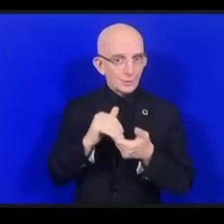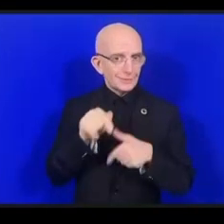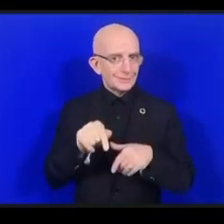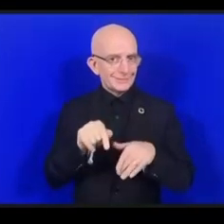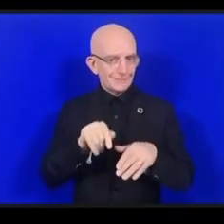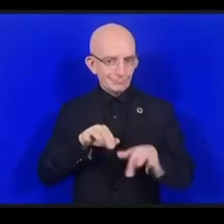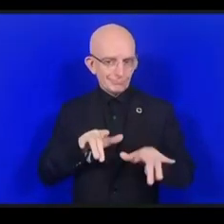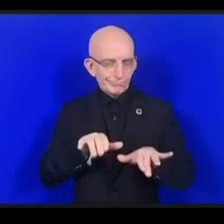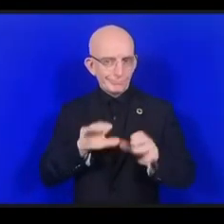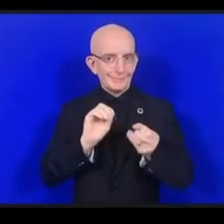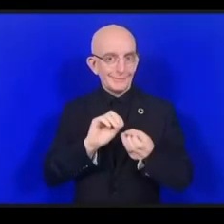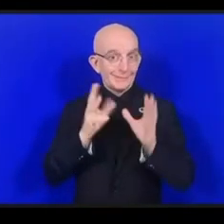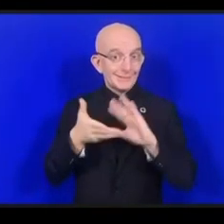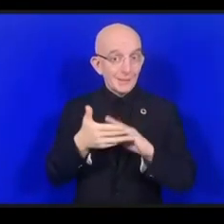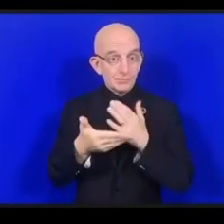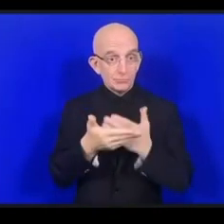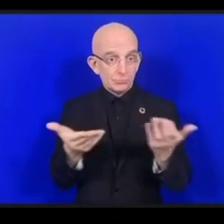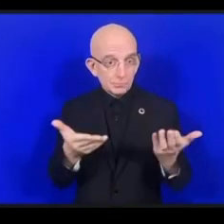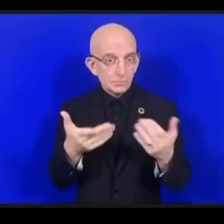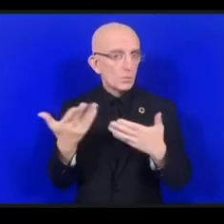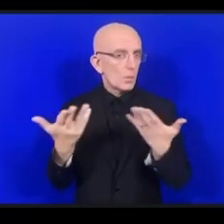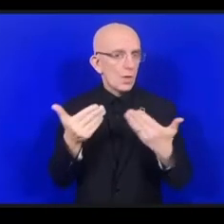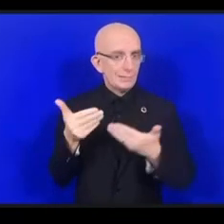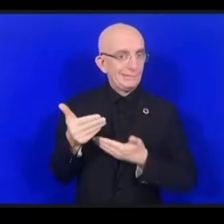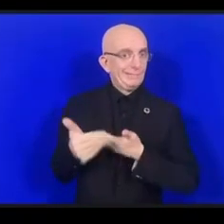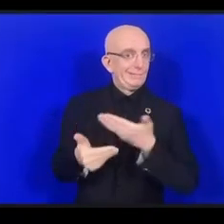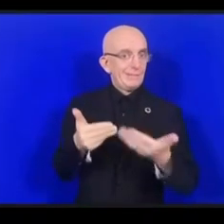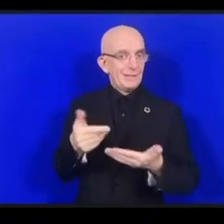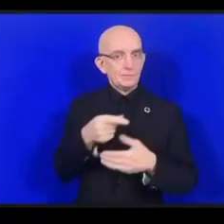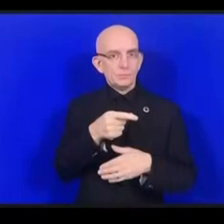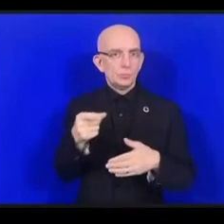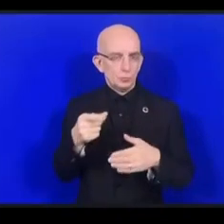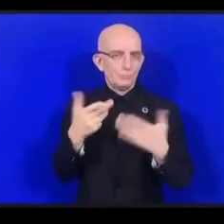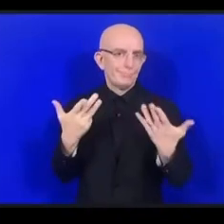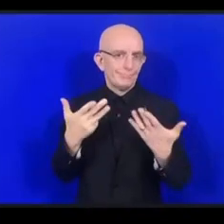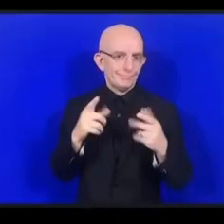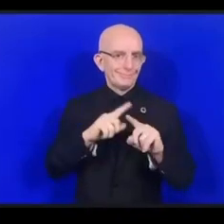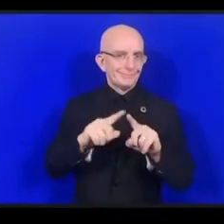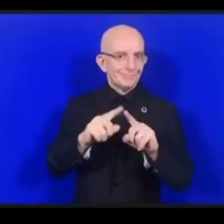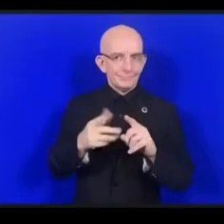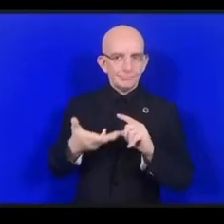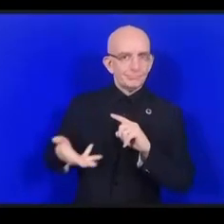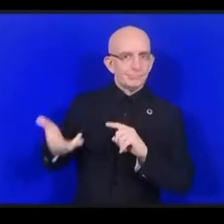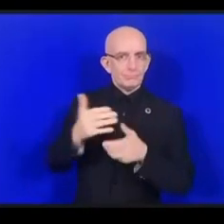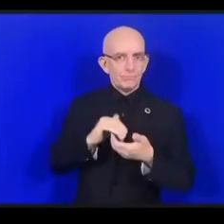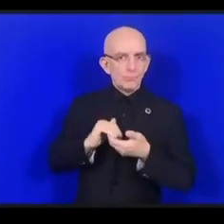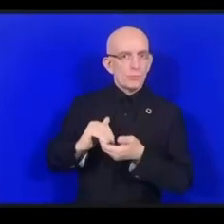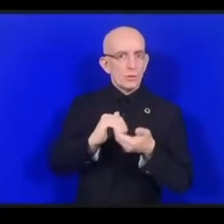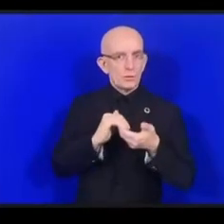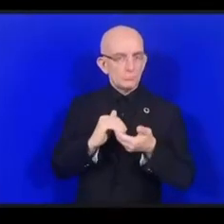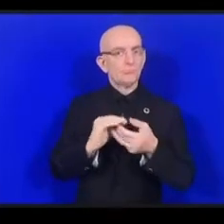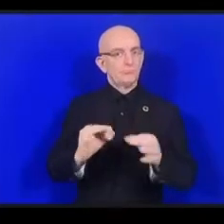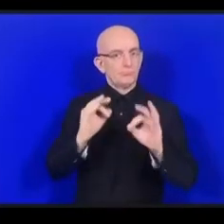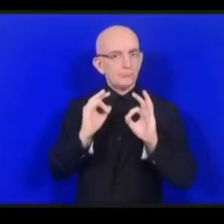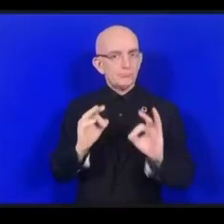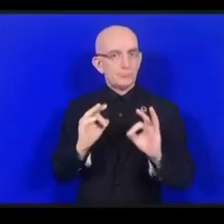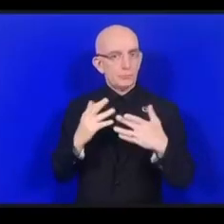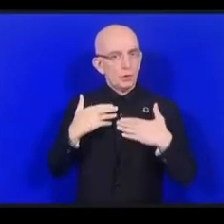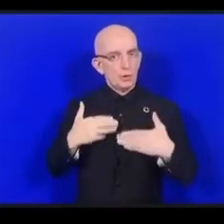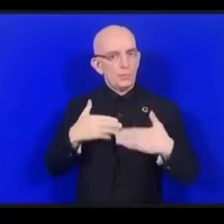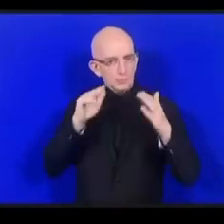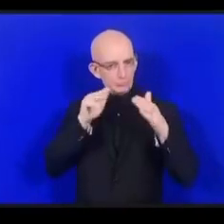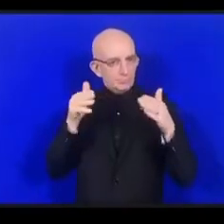inclusivo y cómo explica o cómo se puede esto aprovechar para alcanzar rápidamente los los